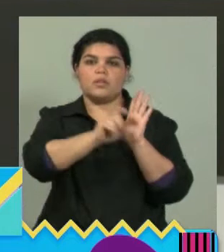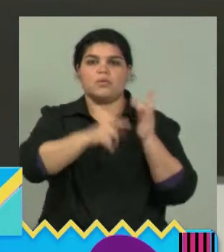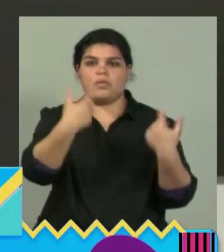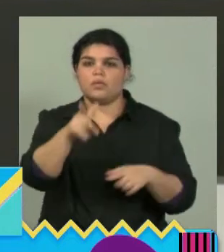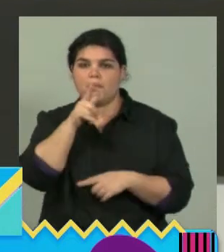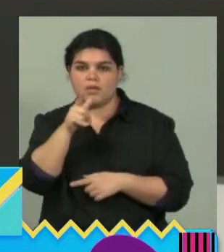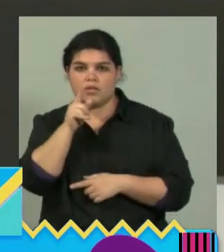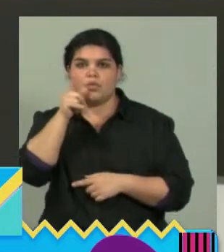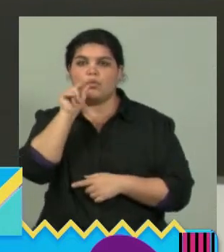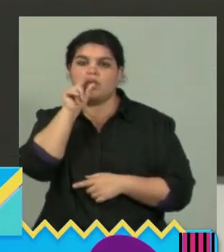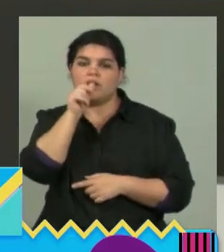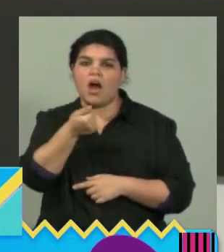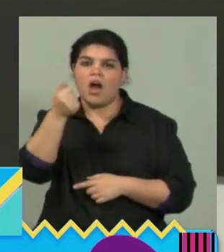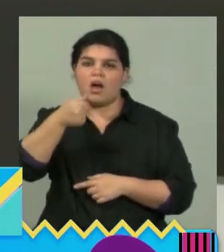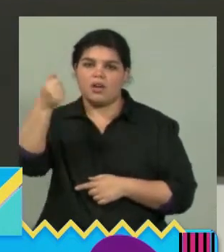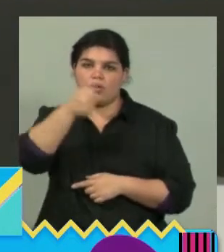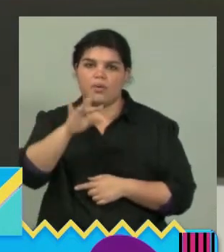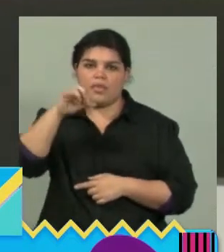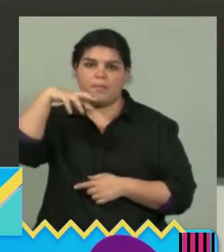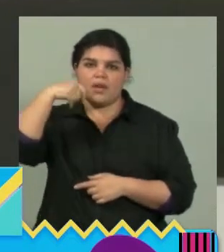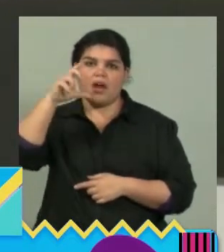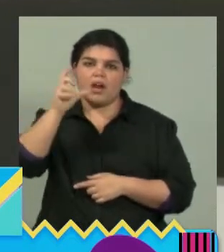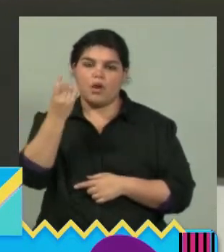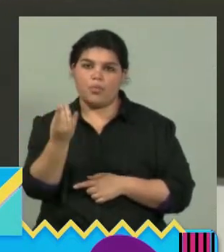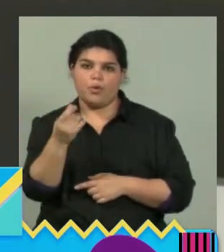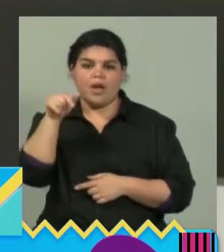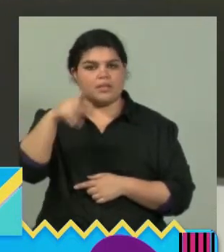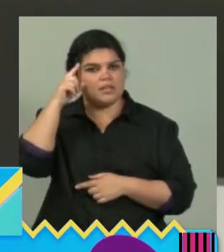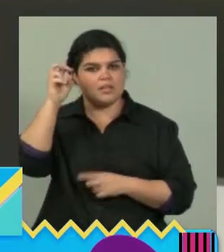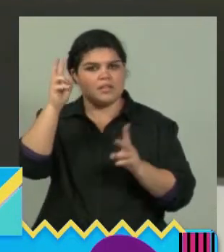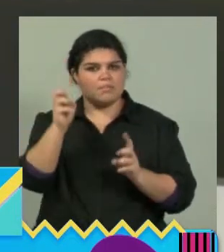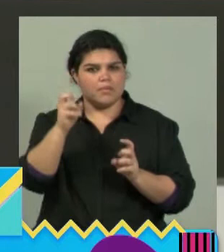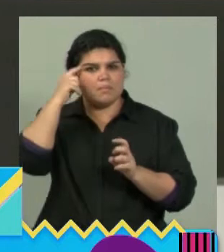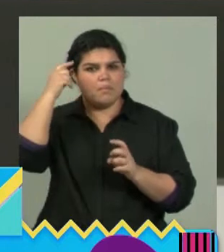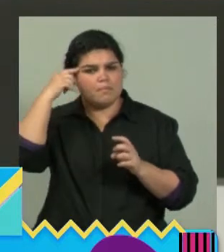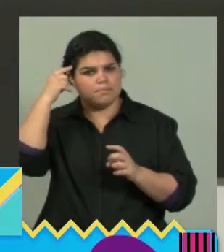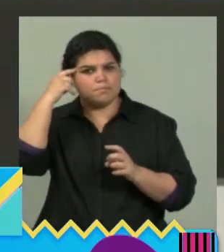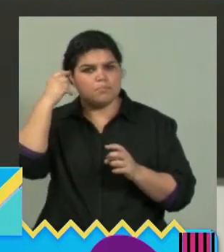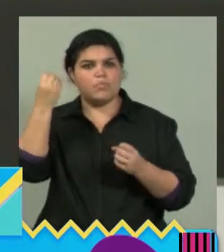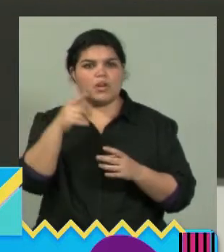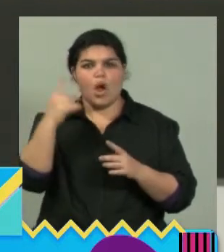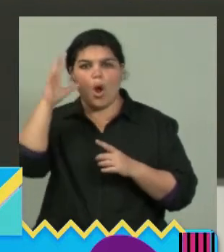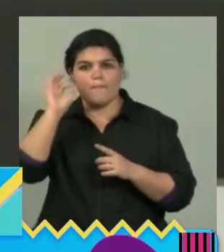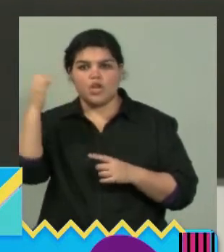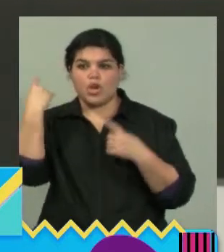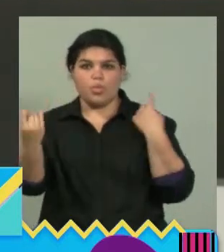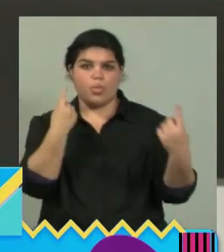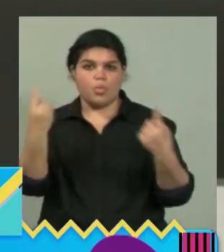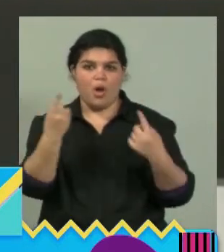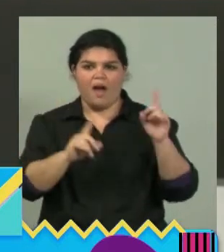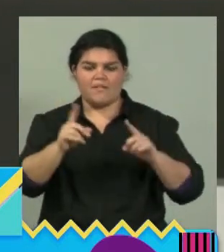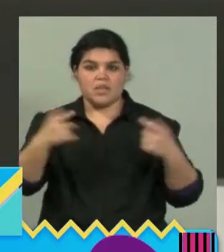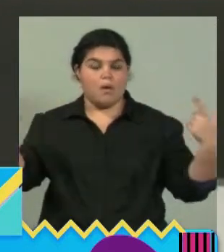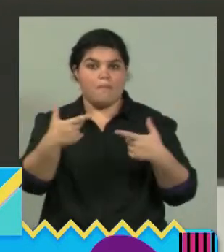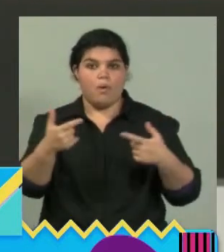Distintos Parecidos y en Twitter como @dpsenalú. Un tema que hay que pensarlo, ¿sí? Porque hay dos campanas, son muy fuertes, son extremas a veces